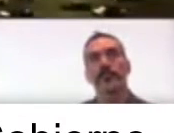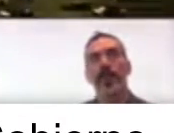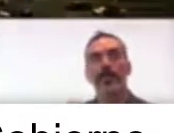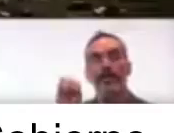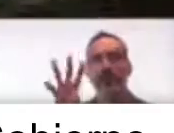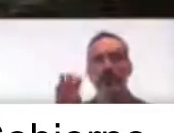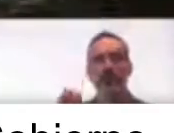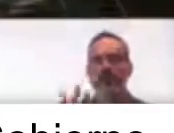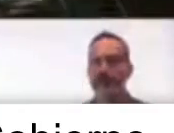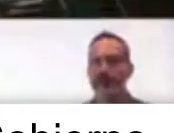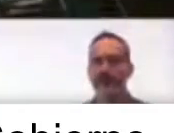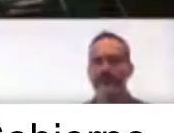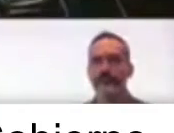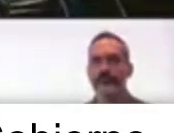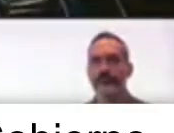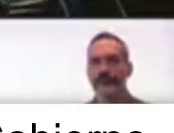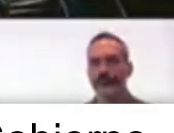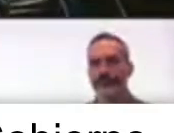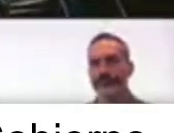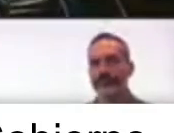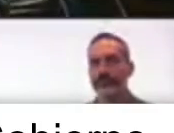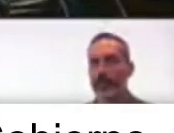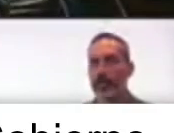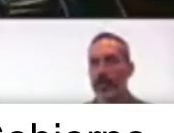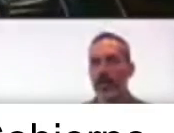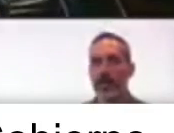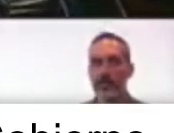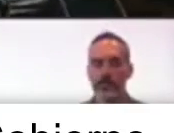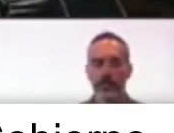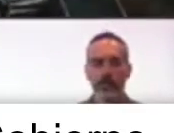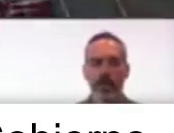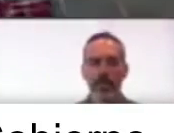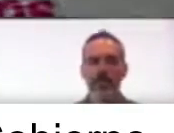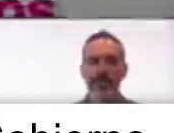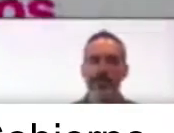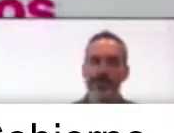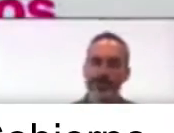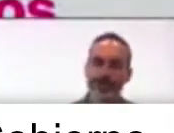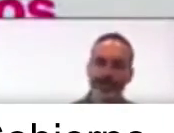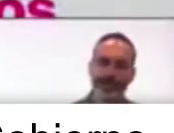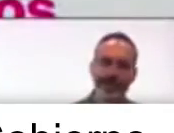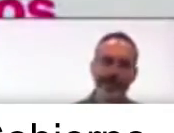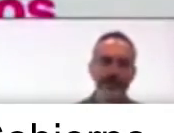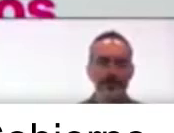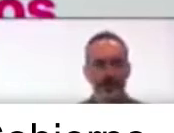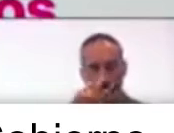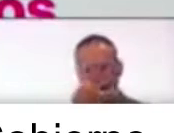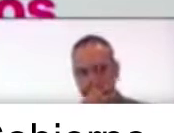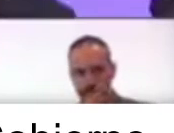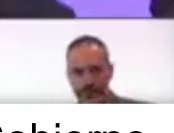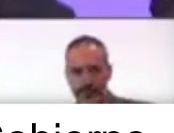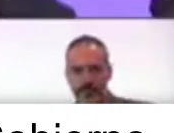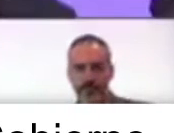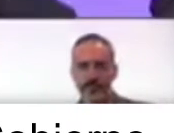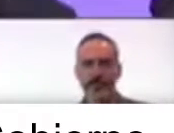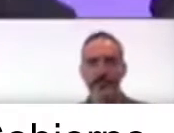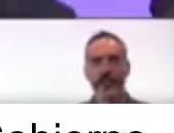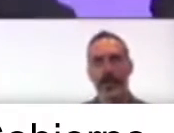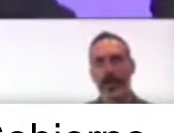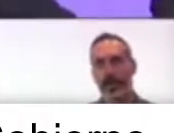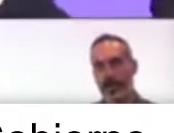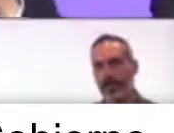semáforos y la poda de áreas verdes. Por primera vez en la historia de la ciudad, ahora sí, vamos a